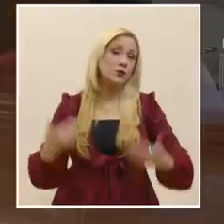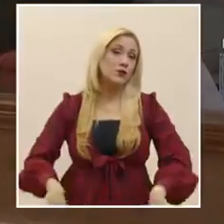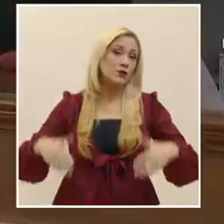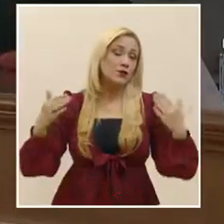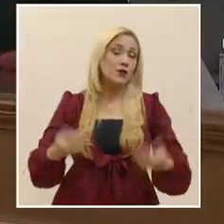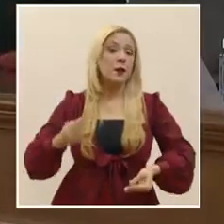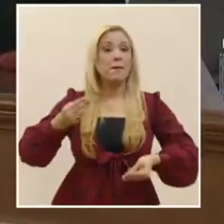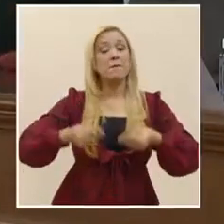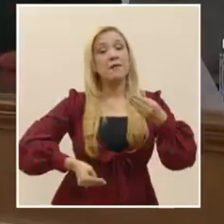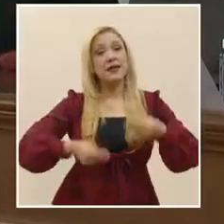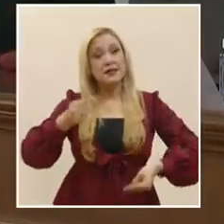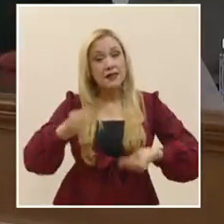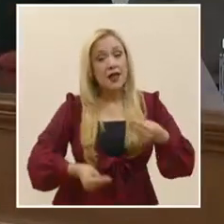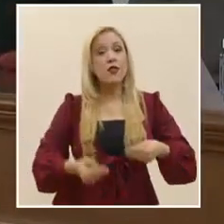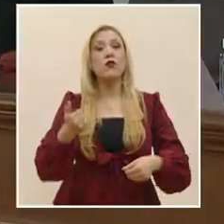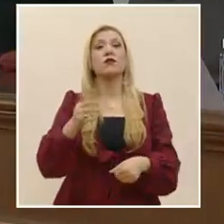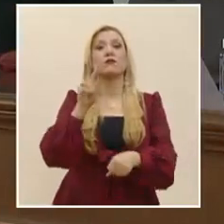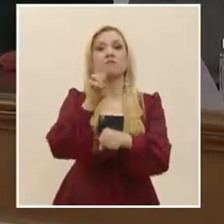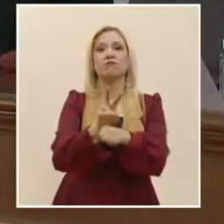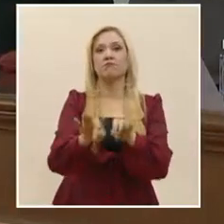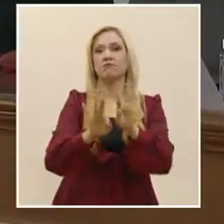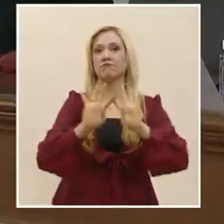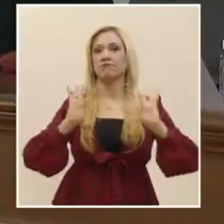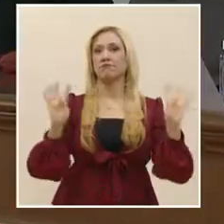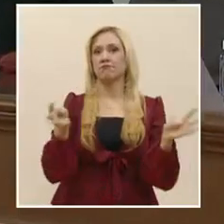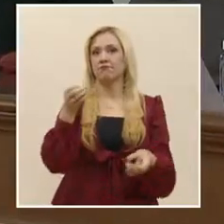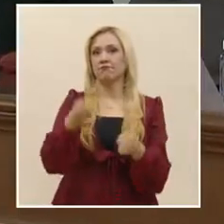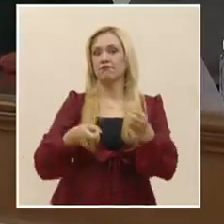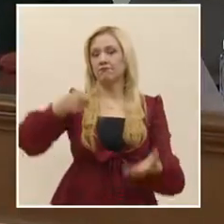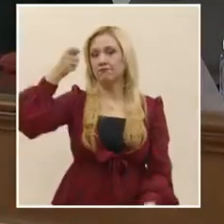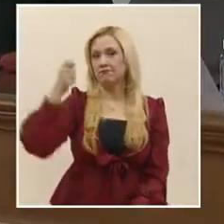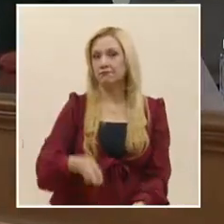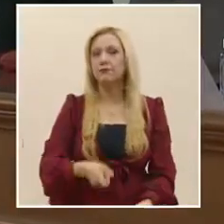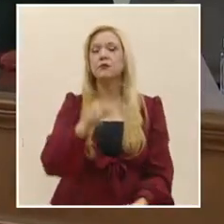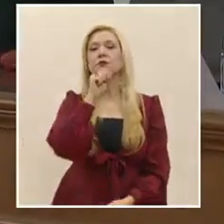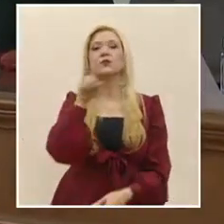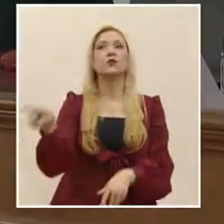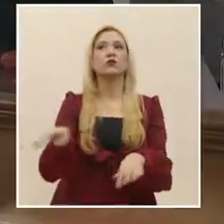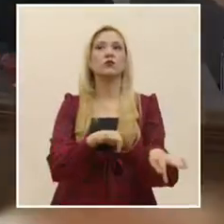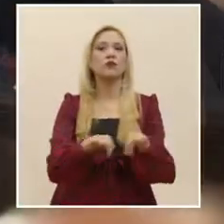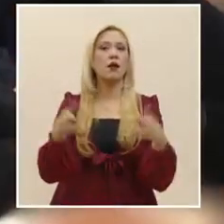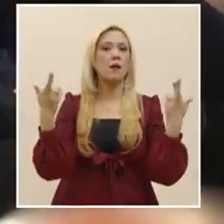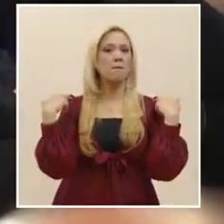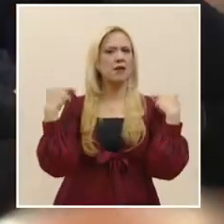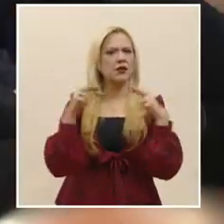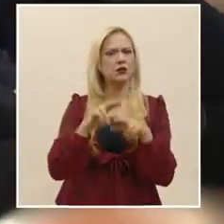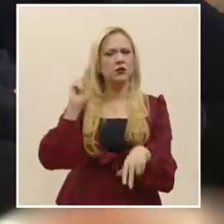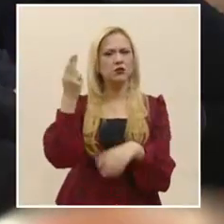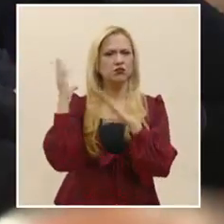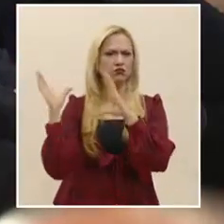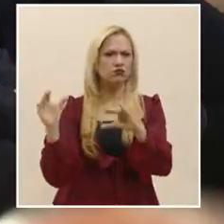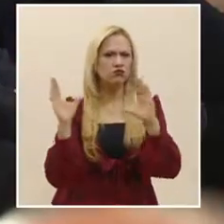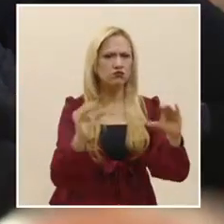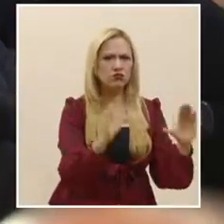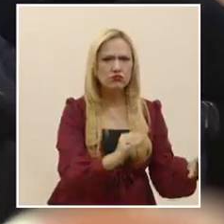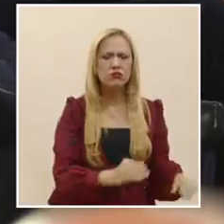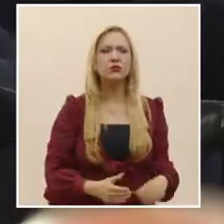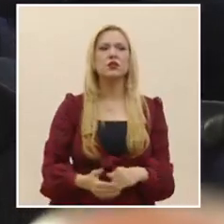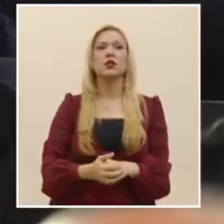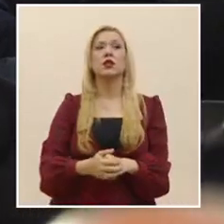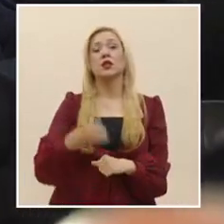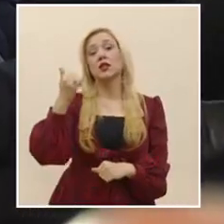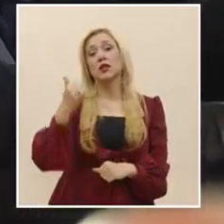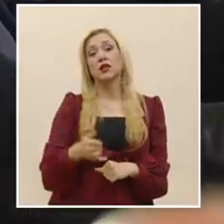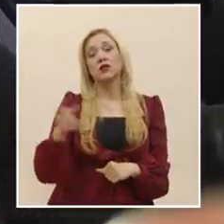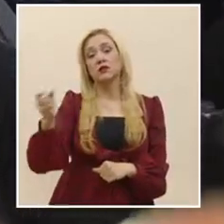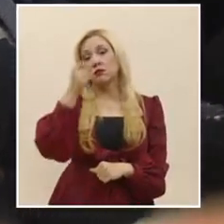distrito, magistrado y consejero de la Judicatura Federal, así como su labor como docente, formador de nuevos jueces y como